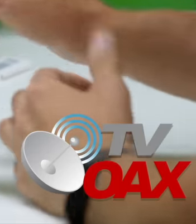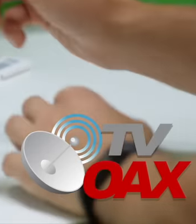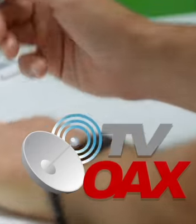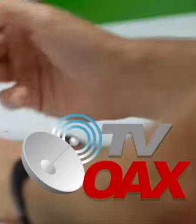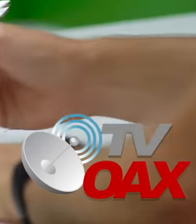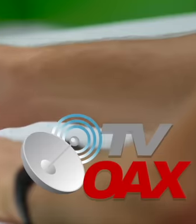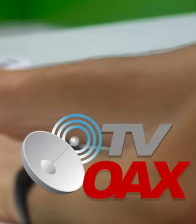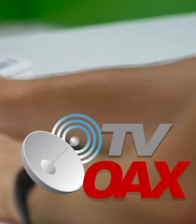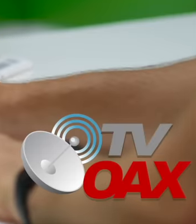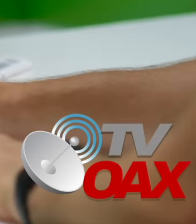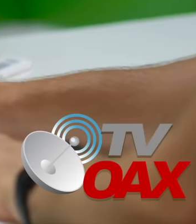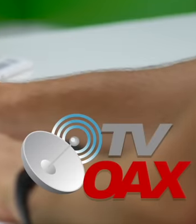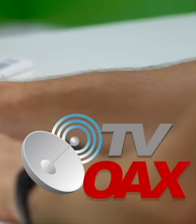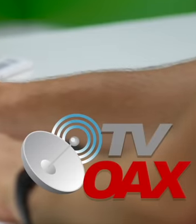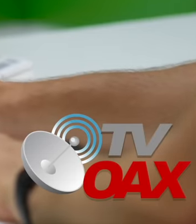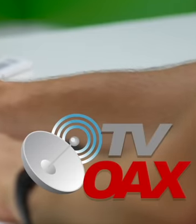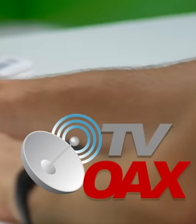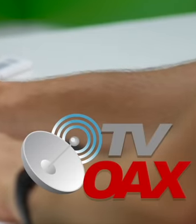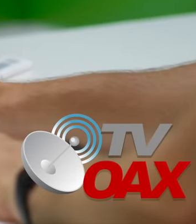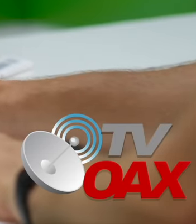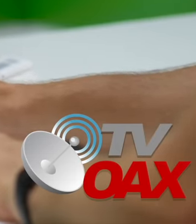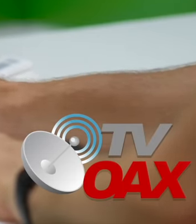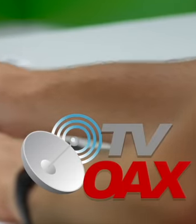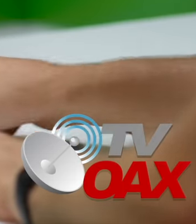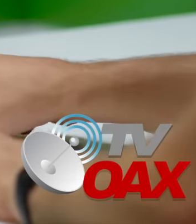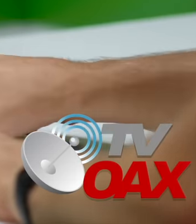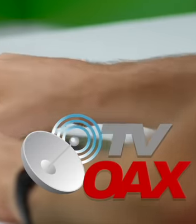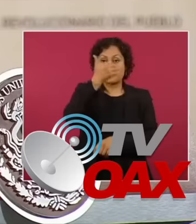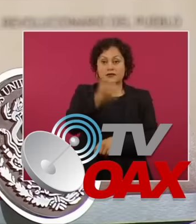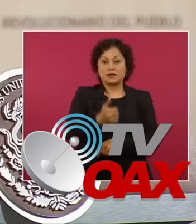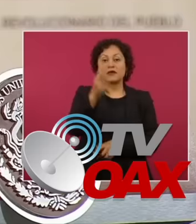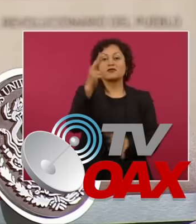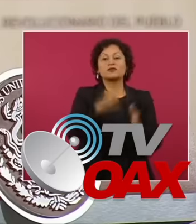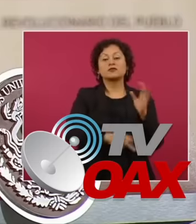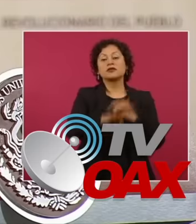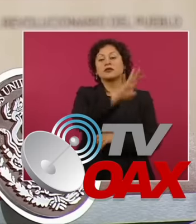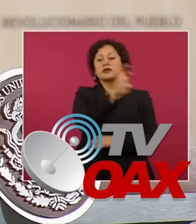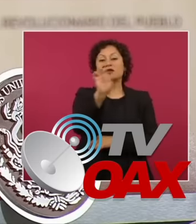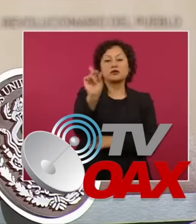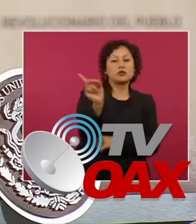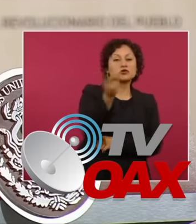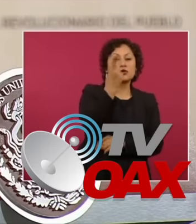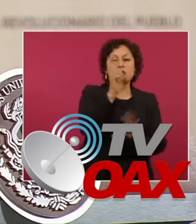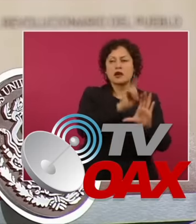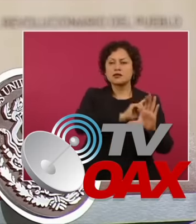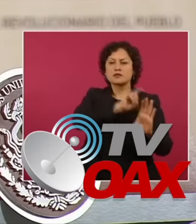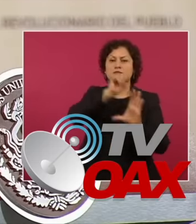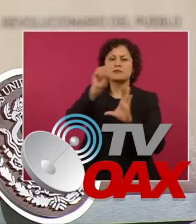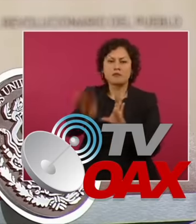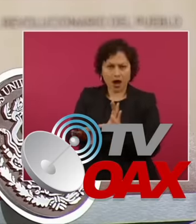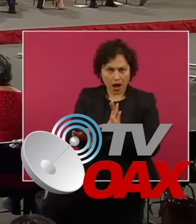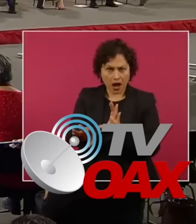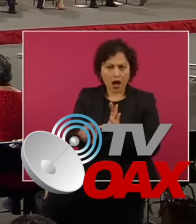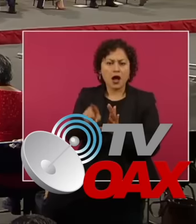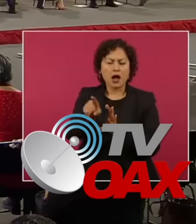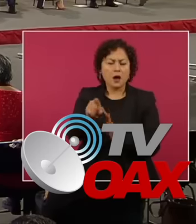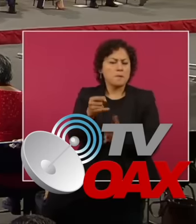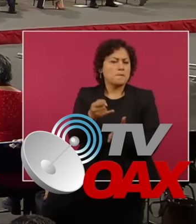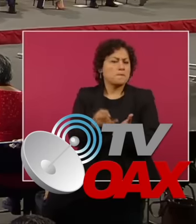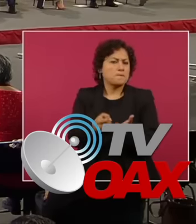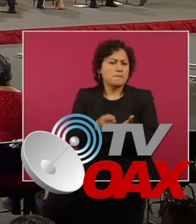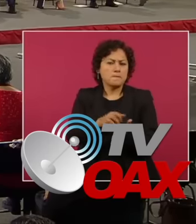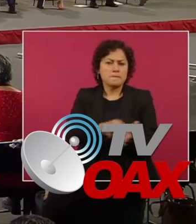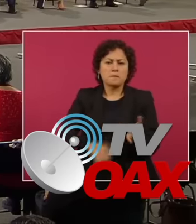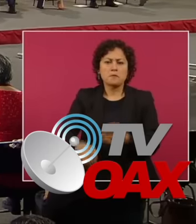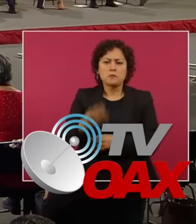enviar hasta $2,500 y solamente van a pagar esa cantidad. Como ustedes saben,